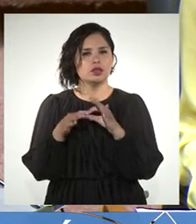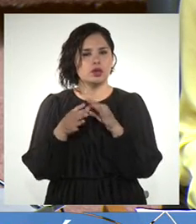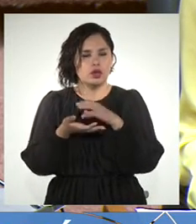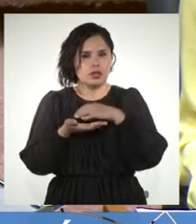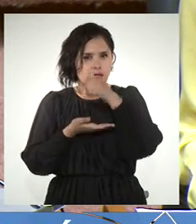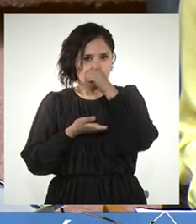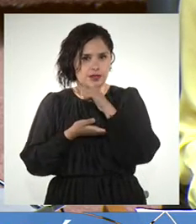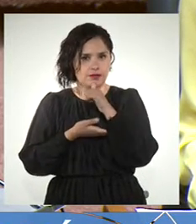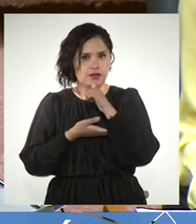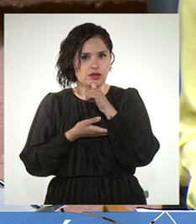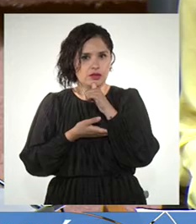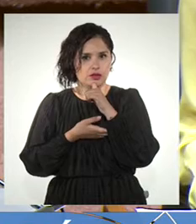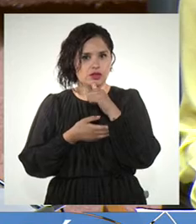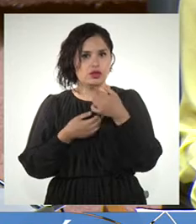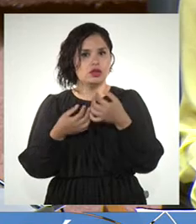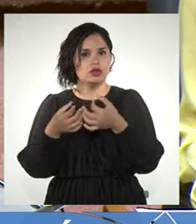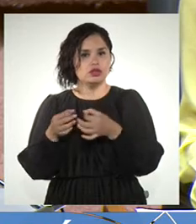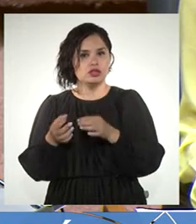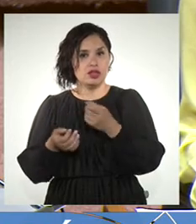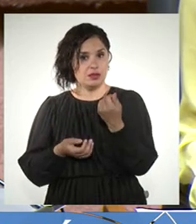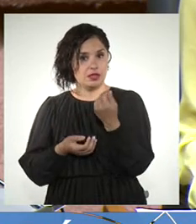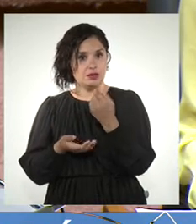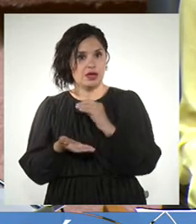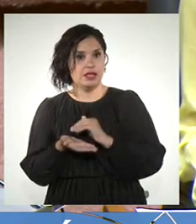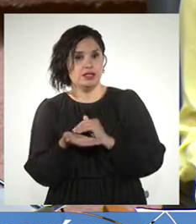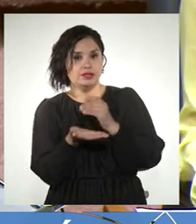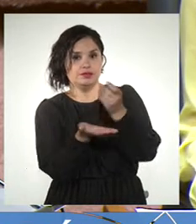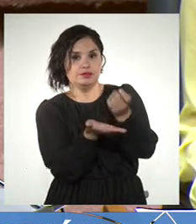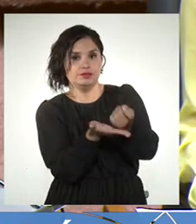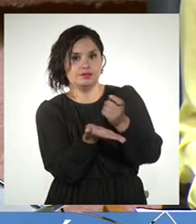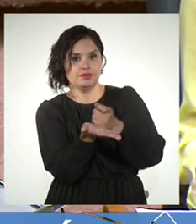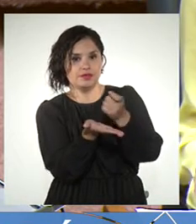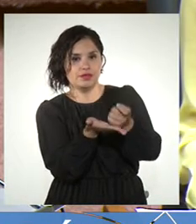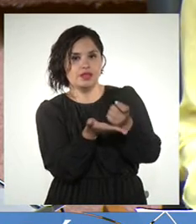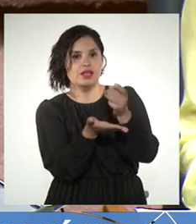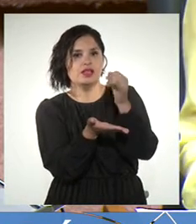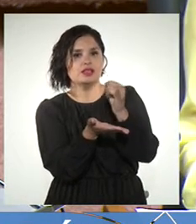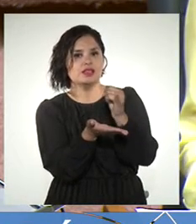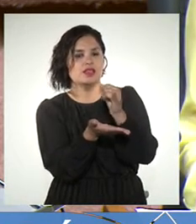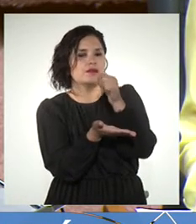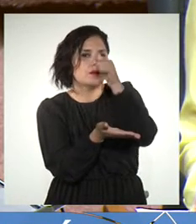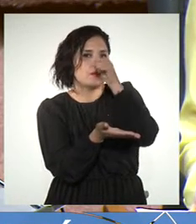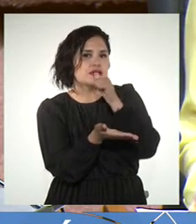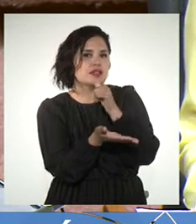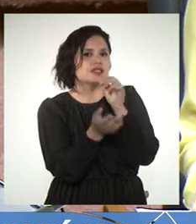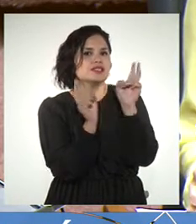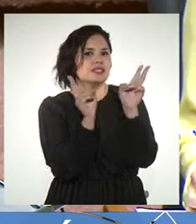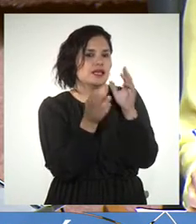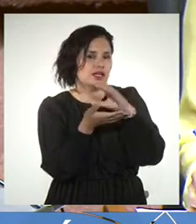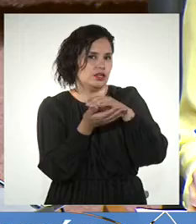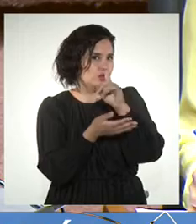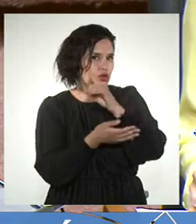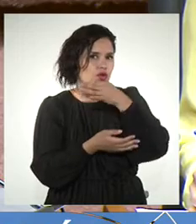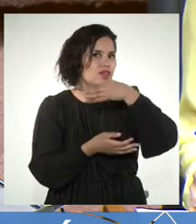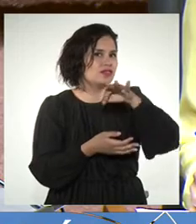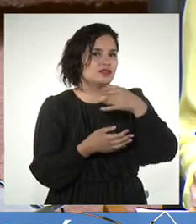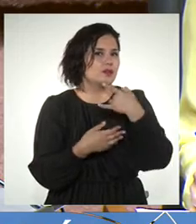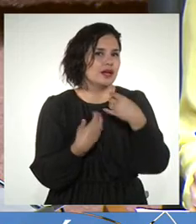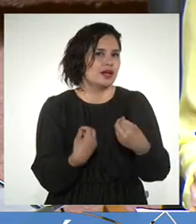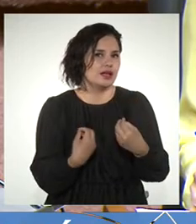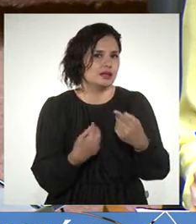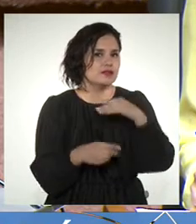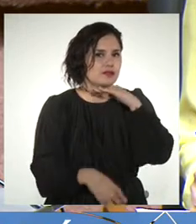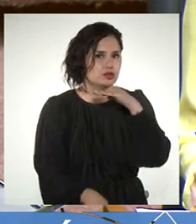aquellos egresos que, siendo inherentes a sus funciones por su naturaleza, deban ser reservadas o secretas. En nuestra opinión,